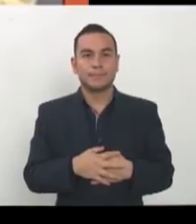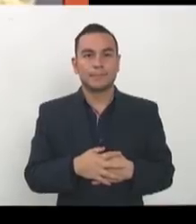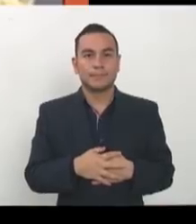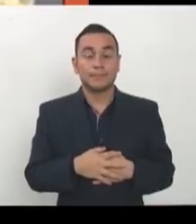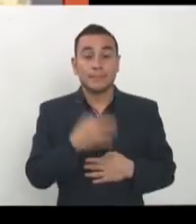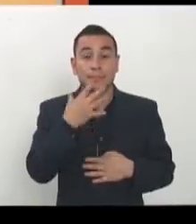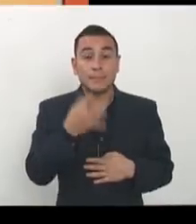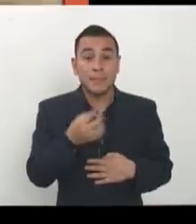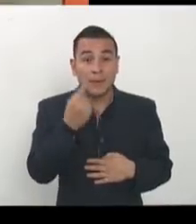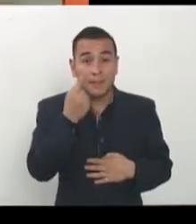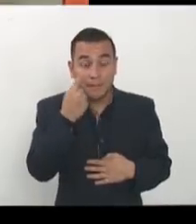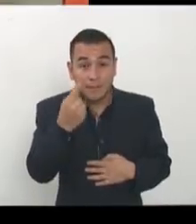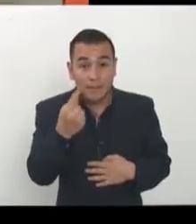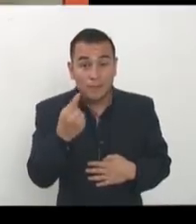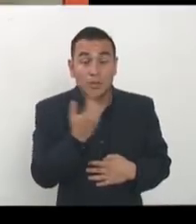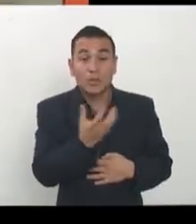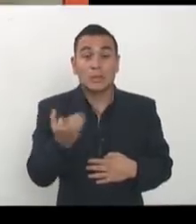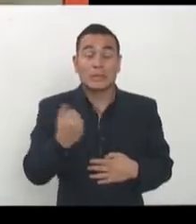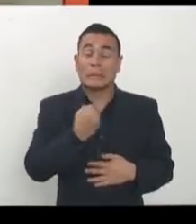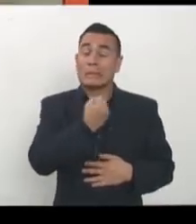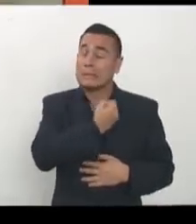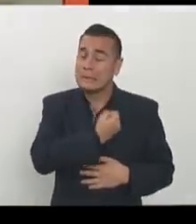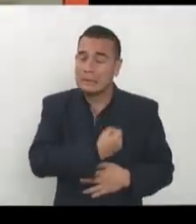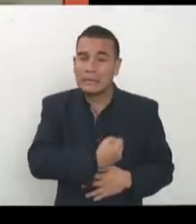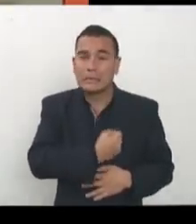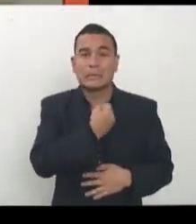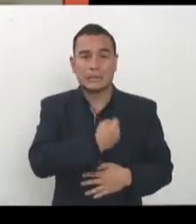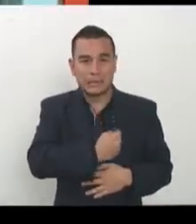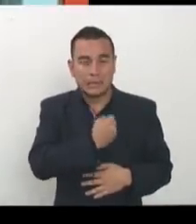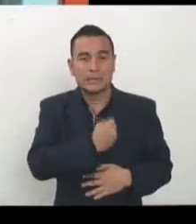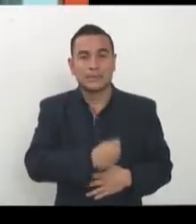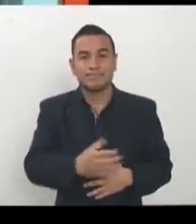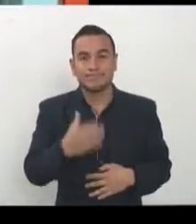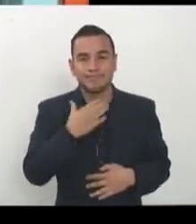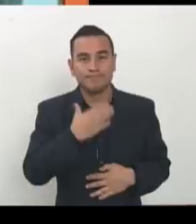estamos viviendo jorge javier que lo cuente